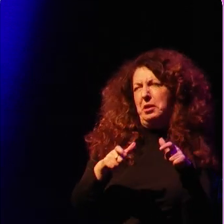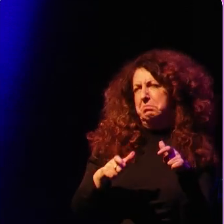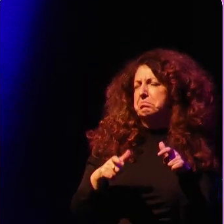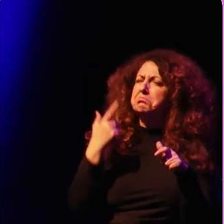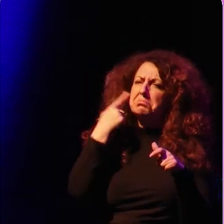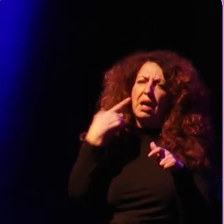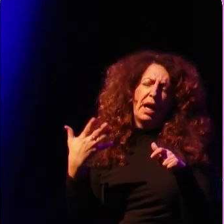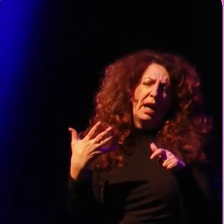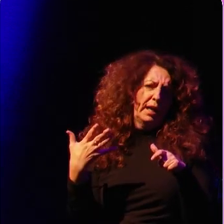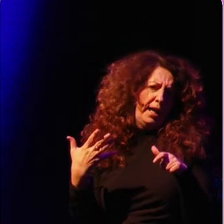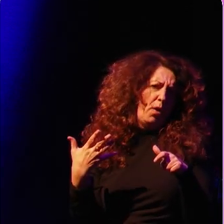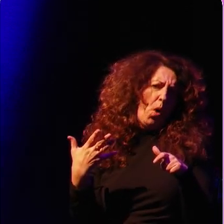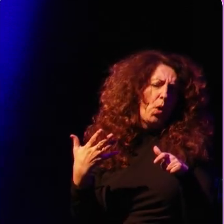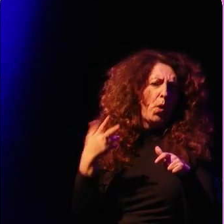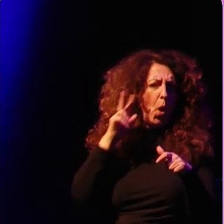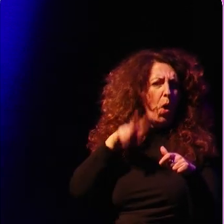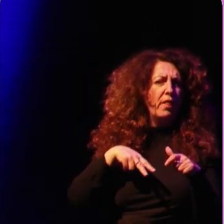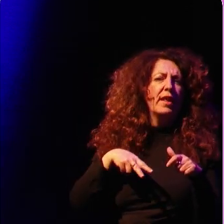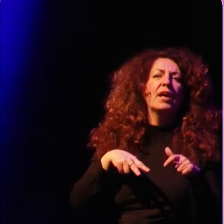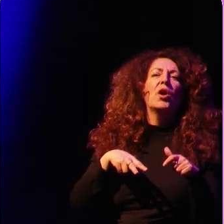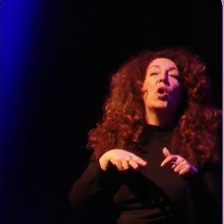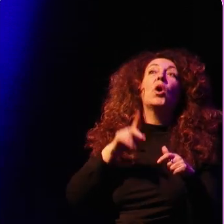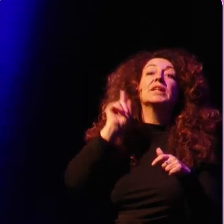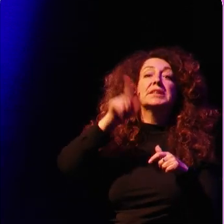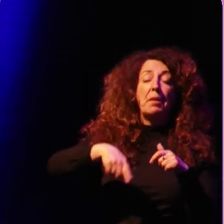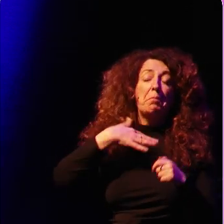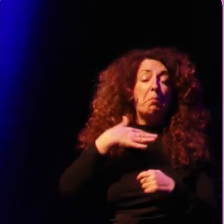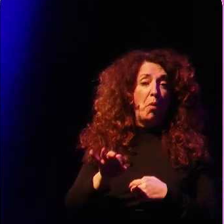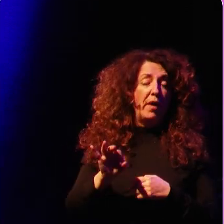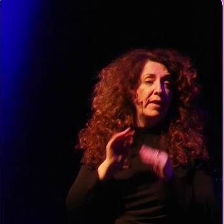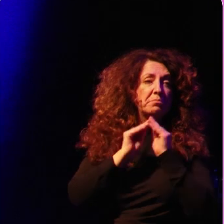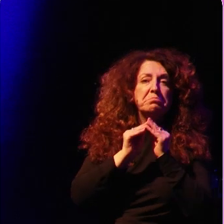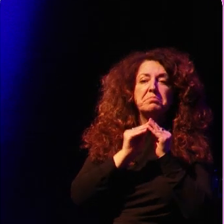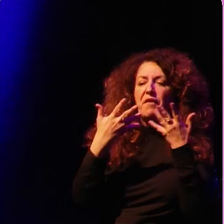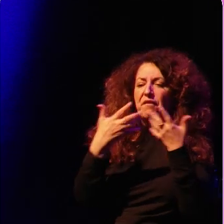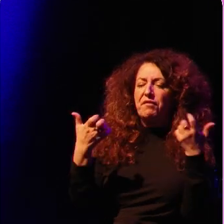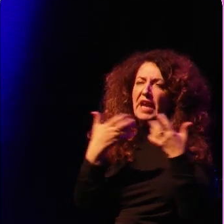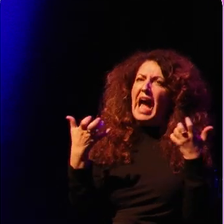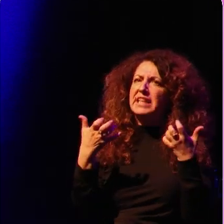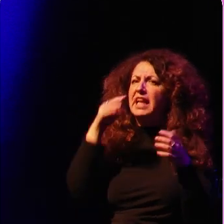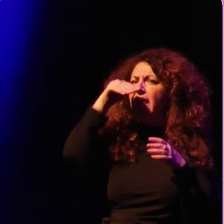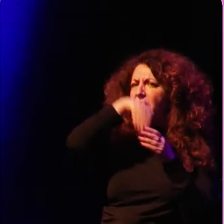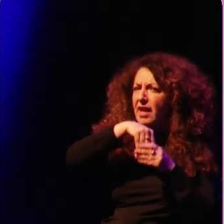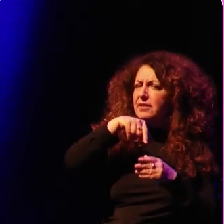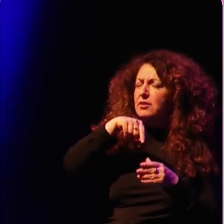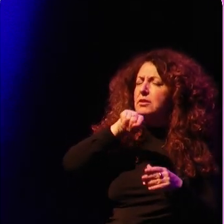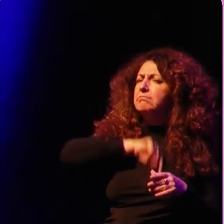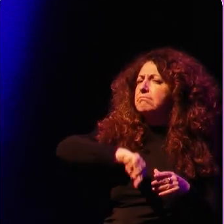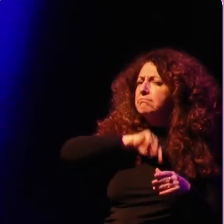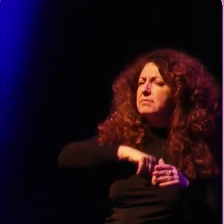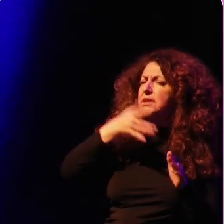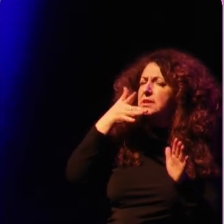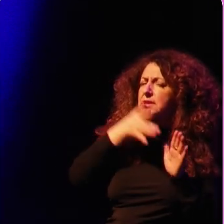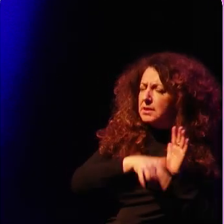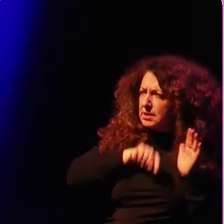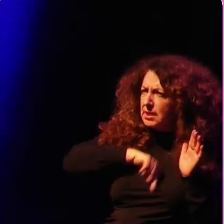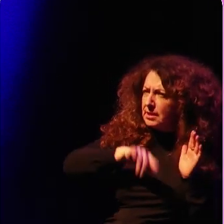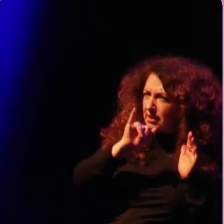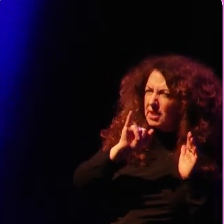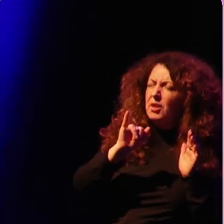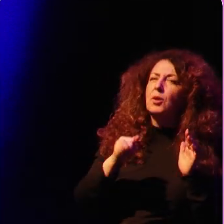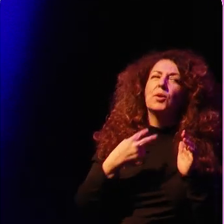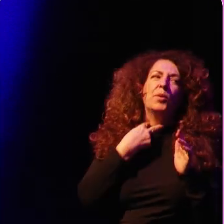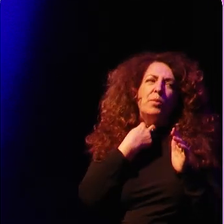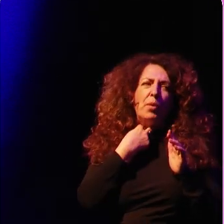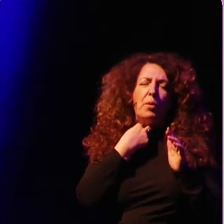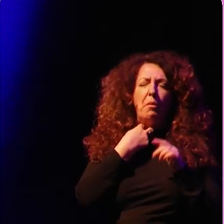reconocida, o te podría incluso empezar a generar frases con sentimiento. Tú has respondido determinada pregunta